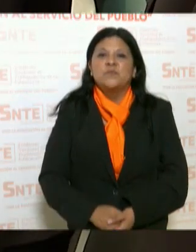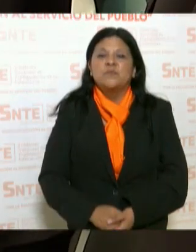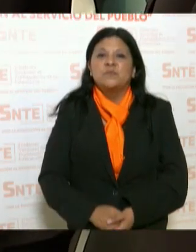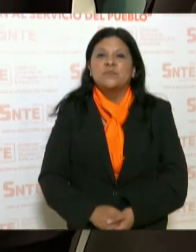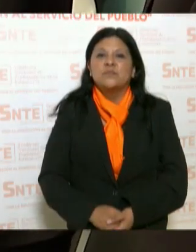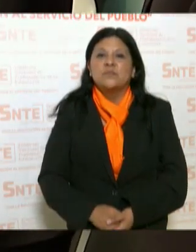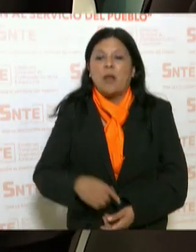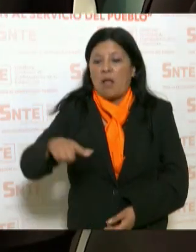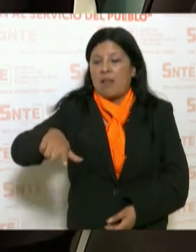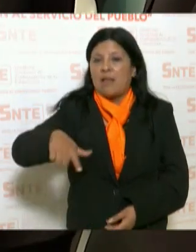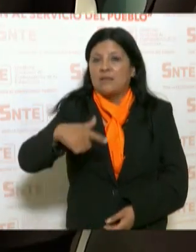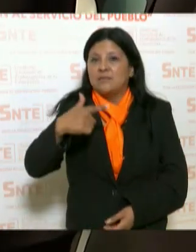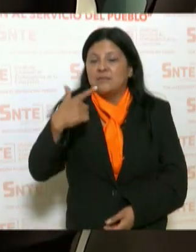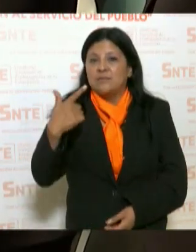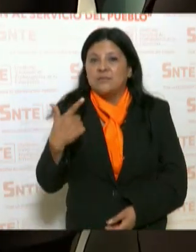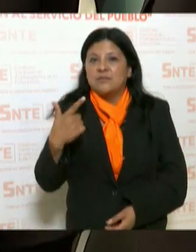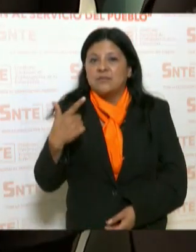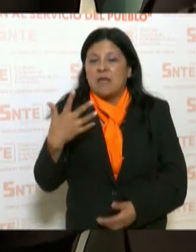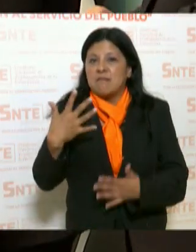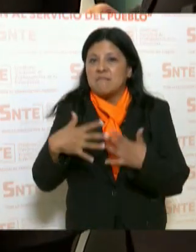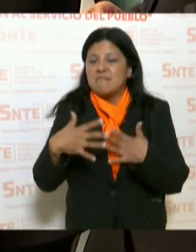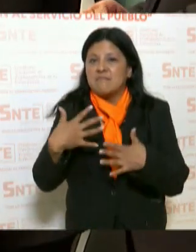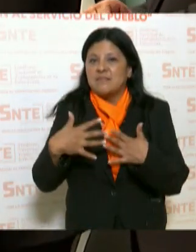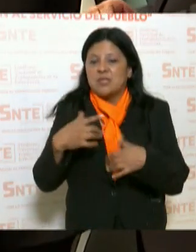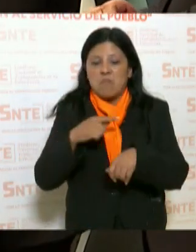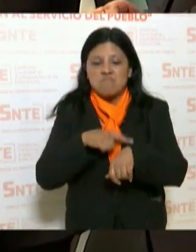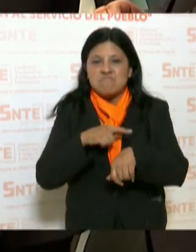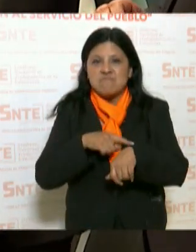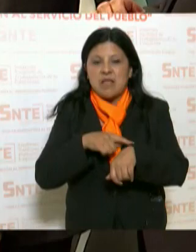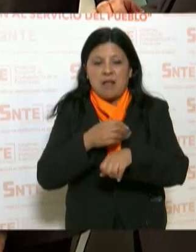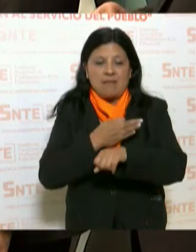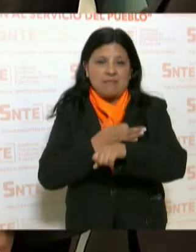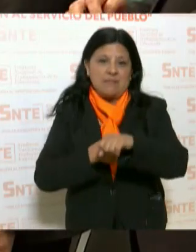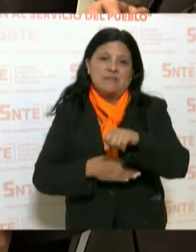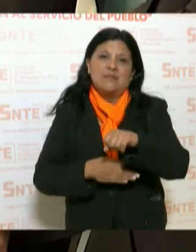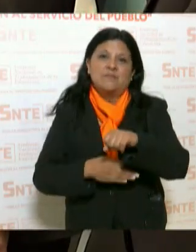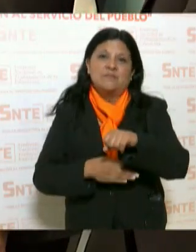a las 12:15 de la tarde